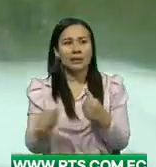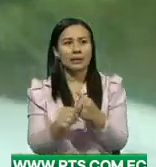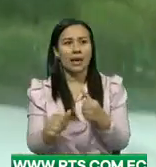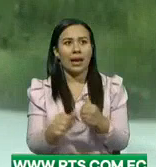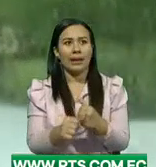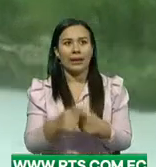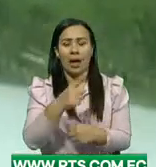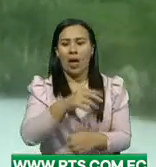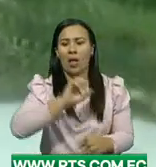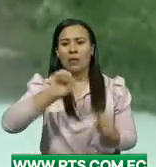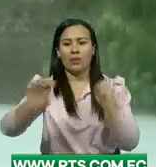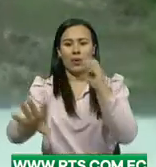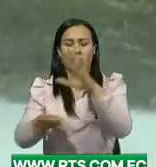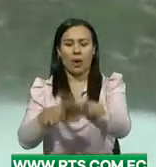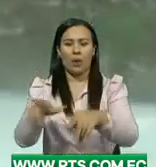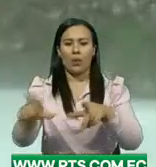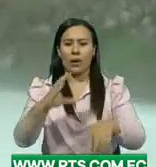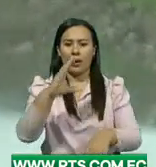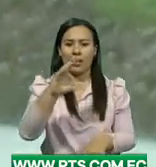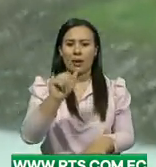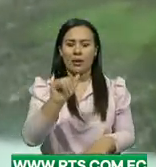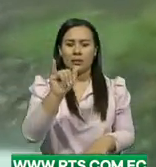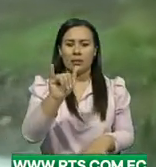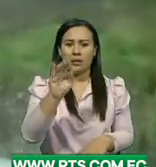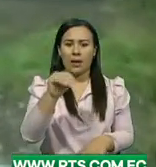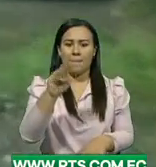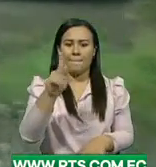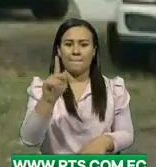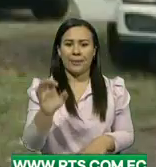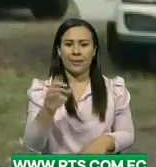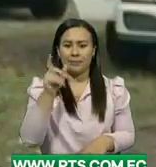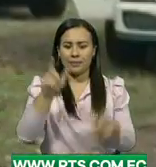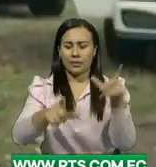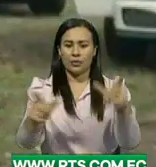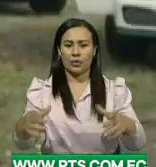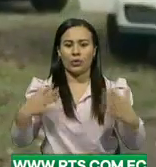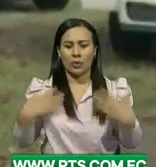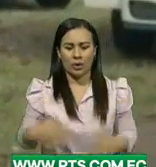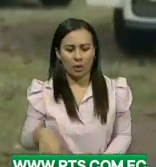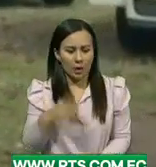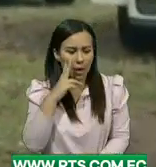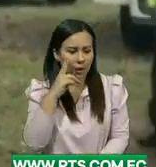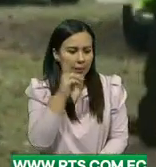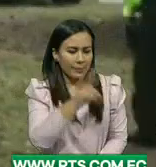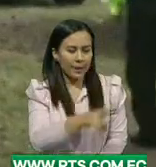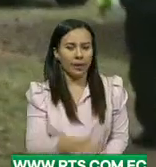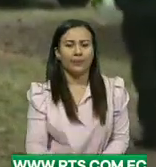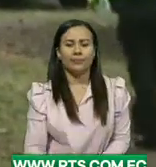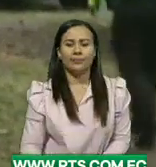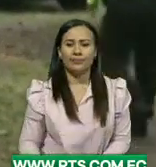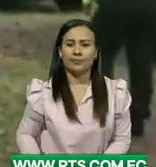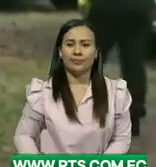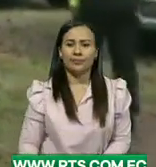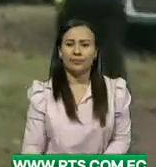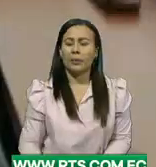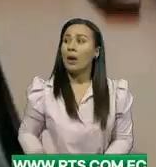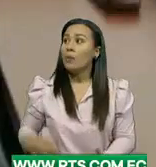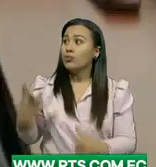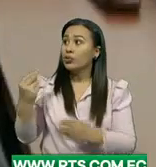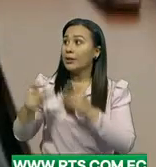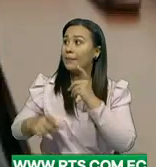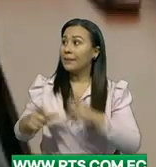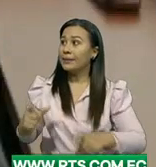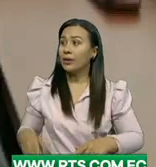antiguo atadero de basura de Cayambe, los uniformados arribaron al sector y se percataron sábado, que había el movimiento de personas.